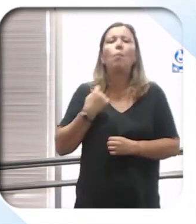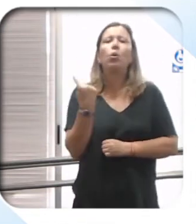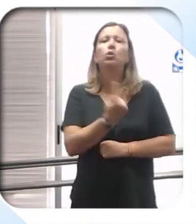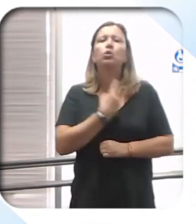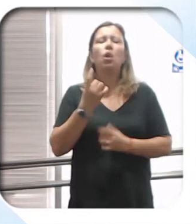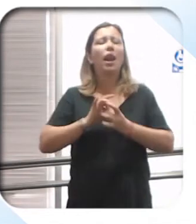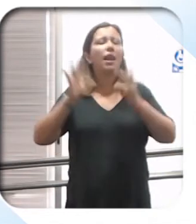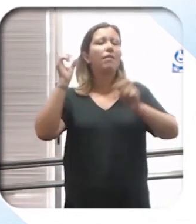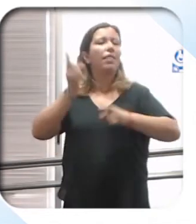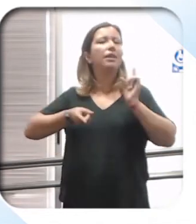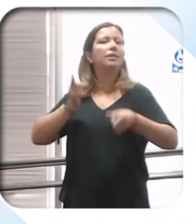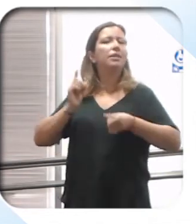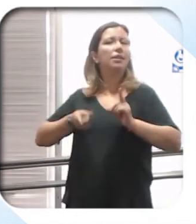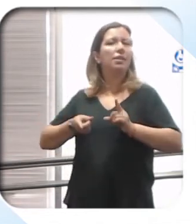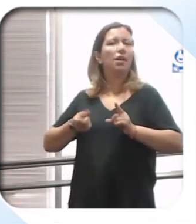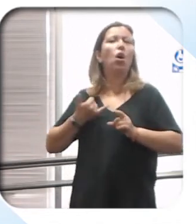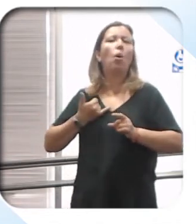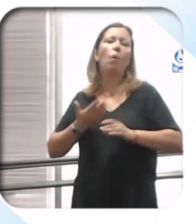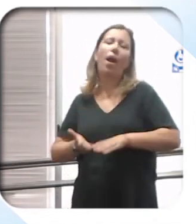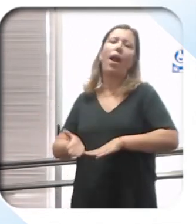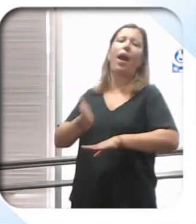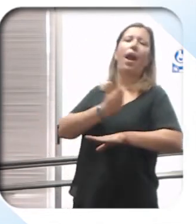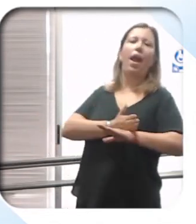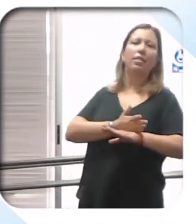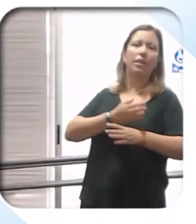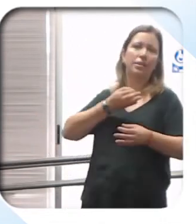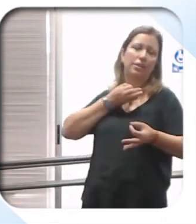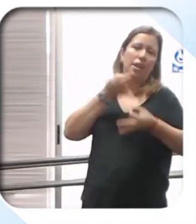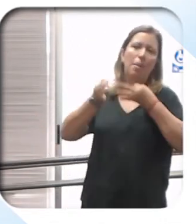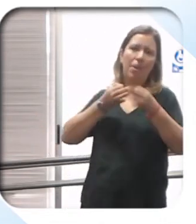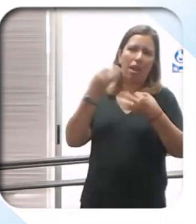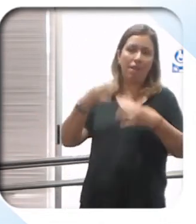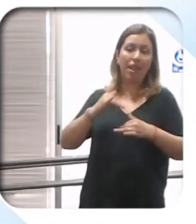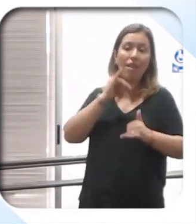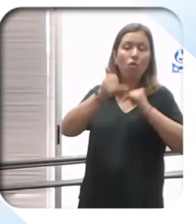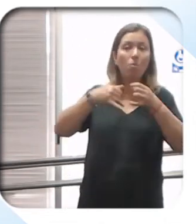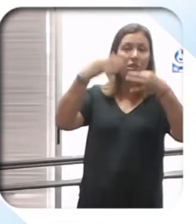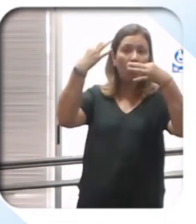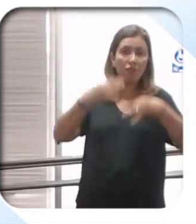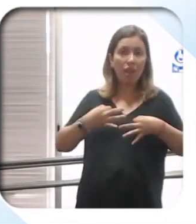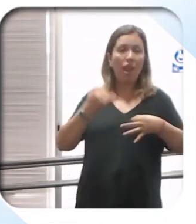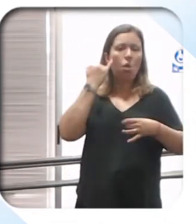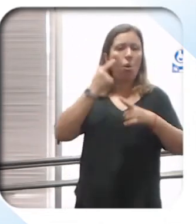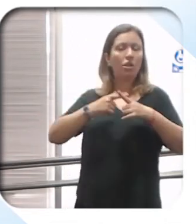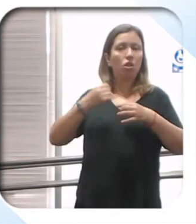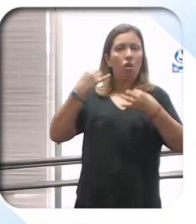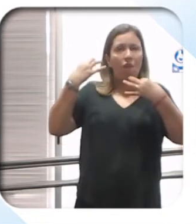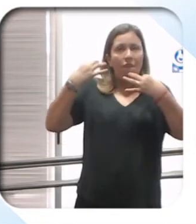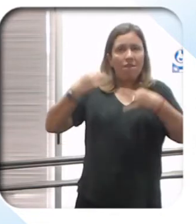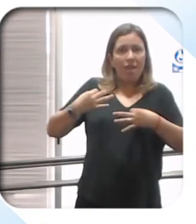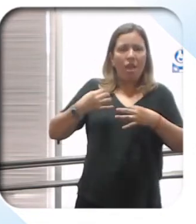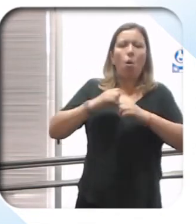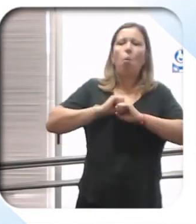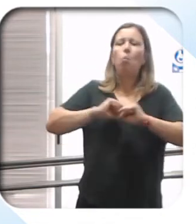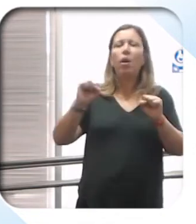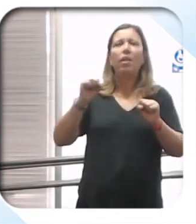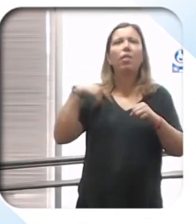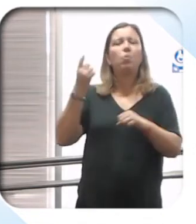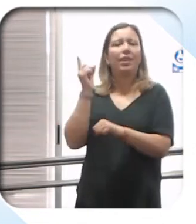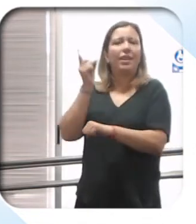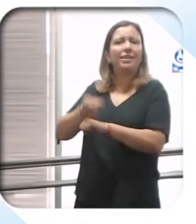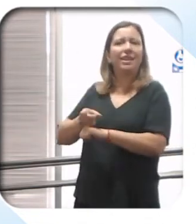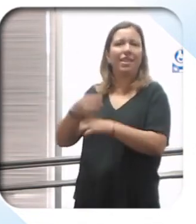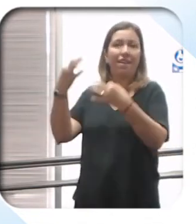necesito tomar decisiones, y esas decisiones van a ser mejores con cuanta más información y educación yo tenga. Así yo voy a poder